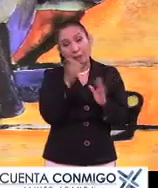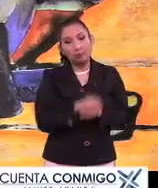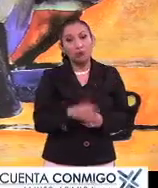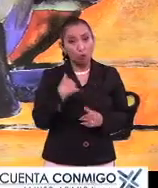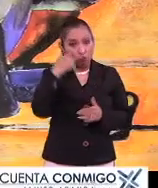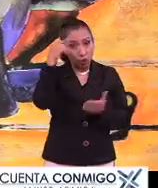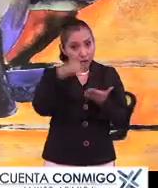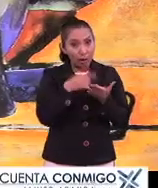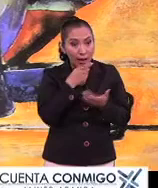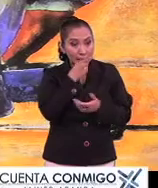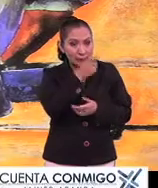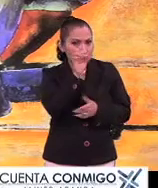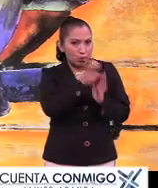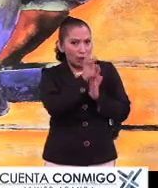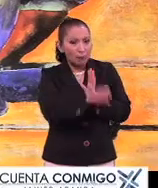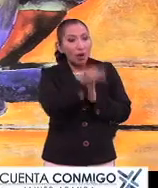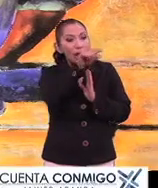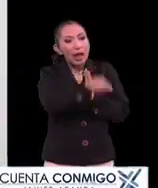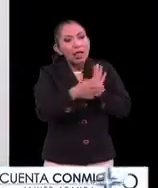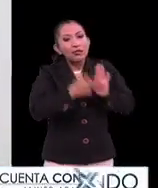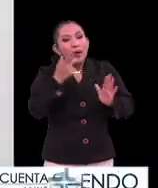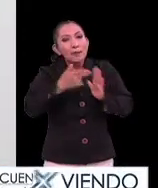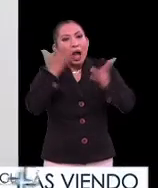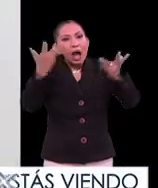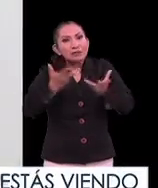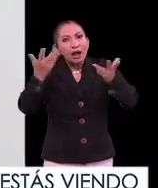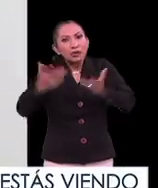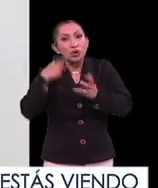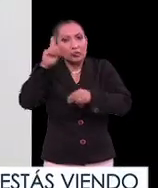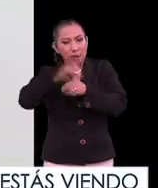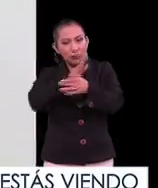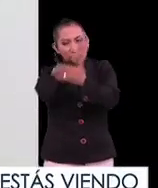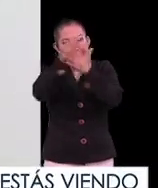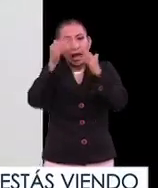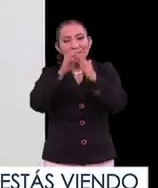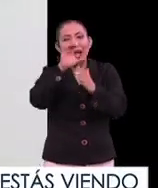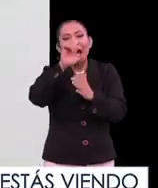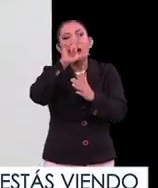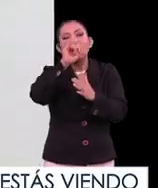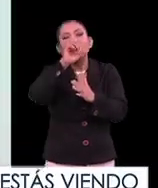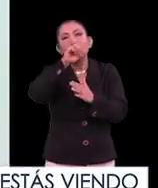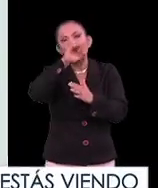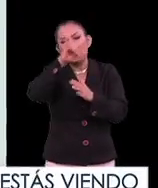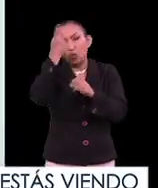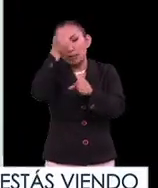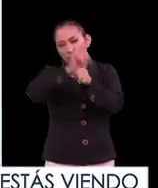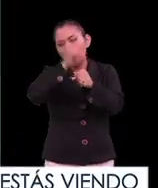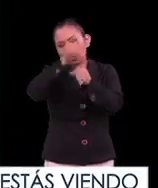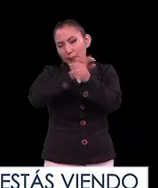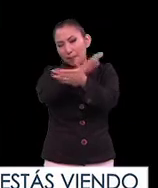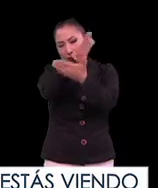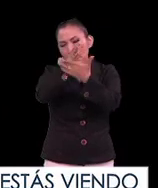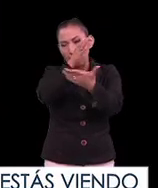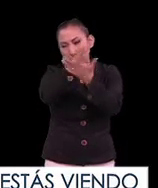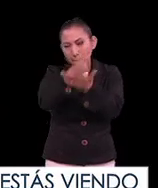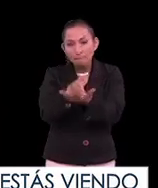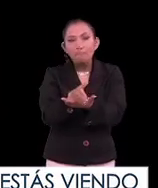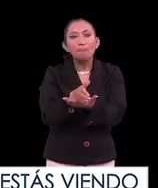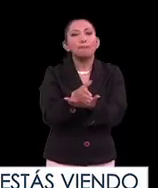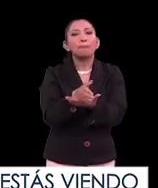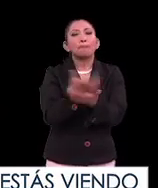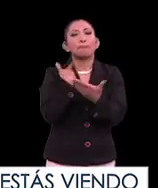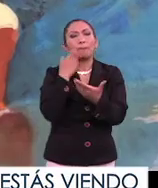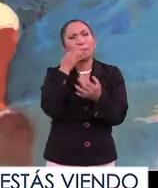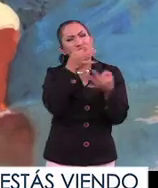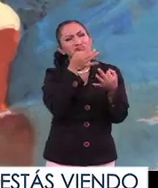yo lo creo, y ahora que dices, por ejemplo, que él constantemente está haciendo cosas, un día fui a la casa de Carlos Monsiváis, iba cada semana más o menos,